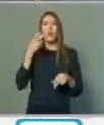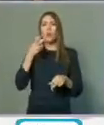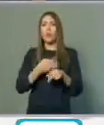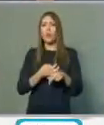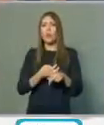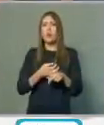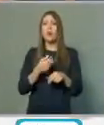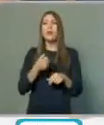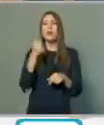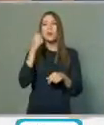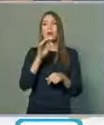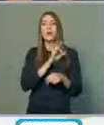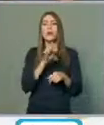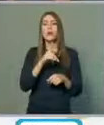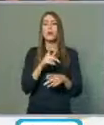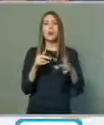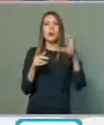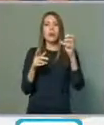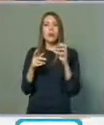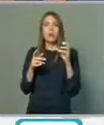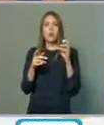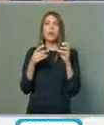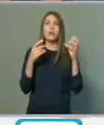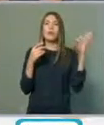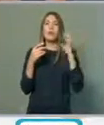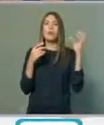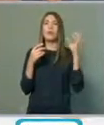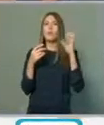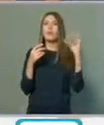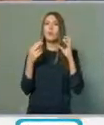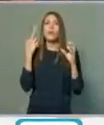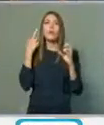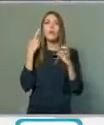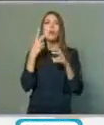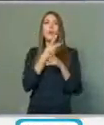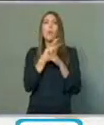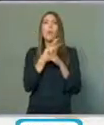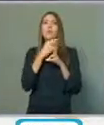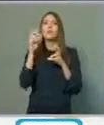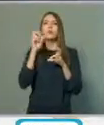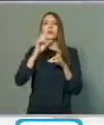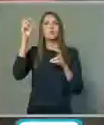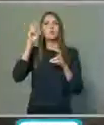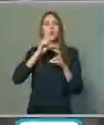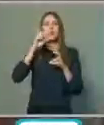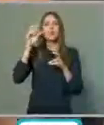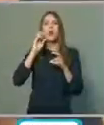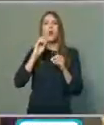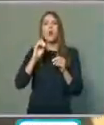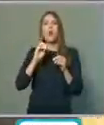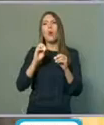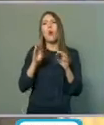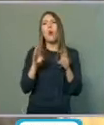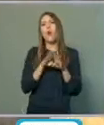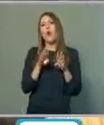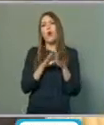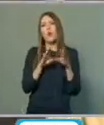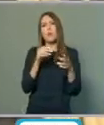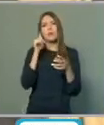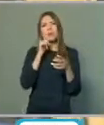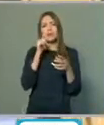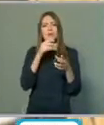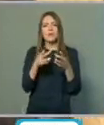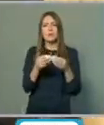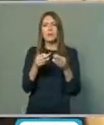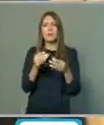tomarlo, agitarlo y que se oiga el hueso como bota de un lado para otro. U otra, ¿sí? pues como la abuelita, tentarlo. Sí, exactamente. Y